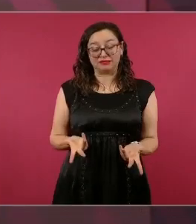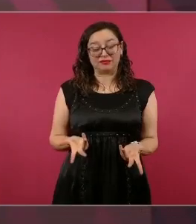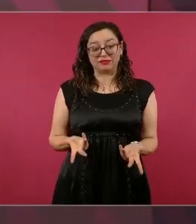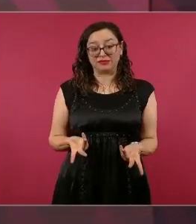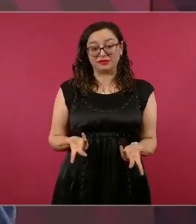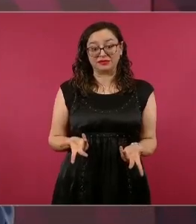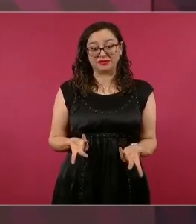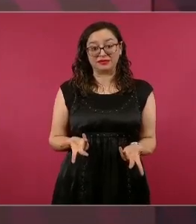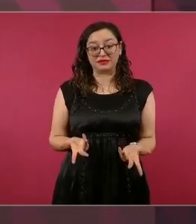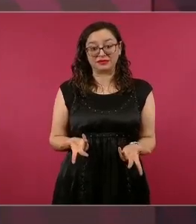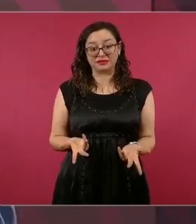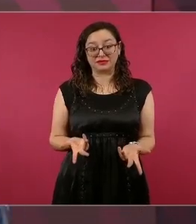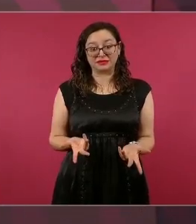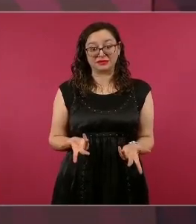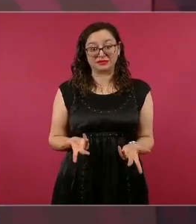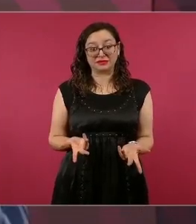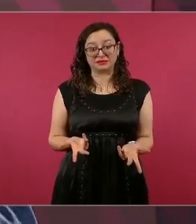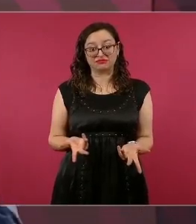el pueblo